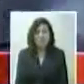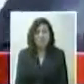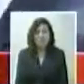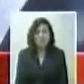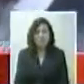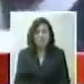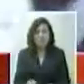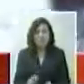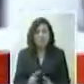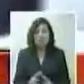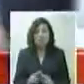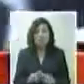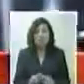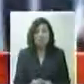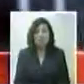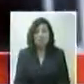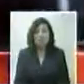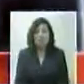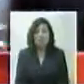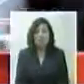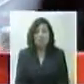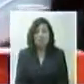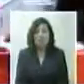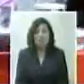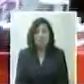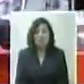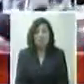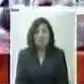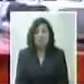inus siendo las 6:15